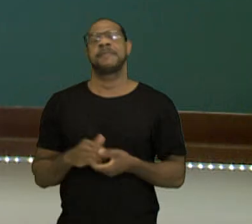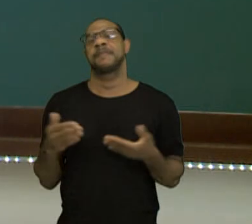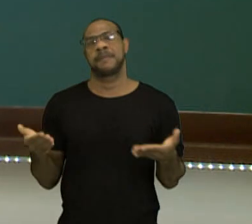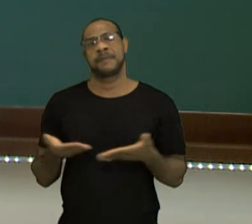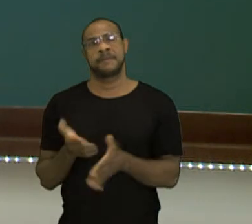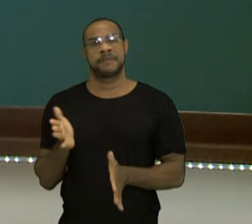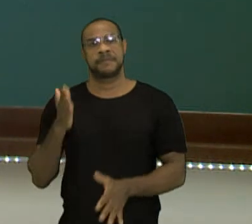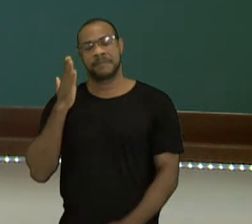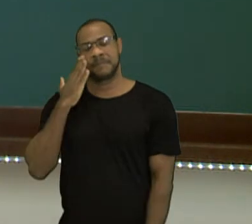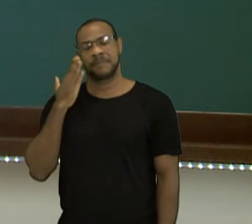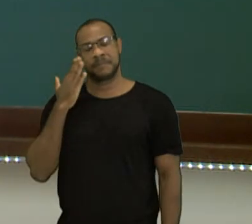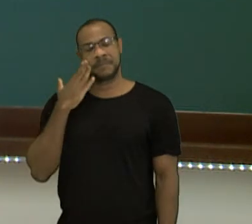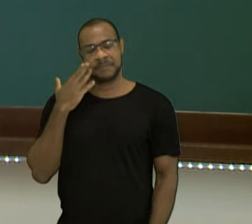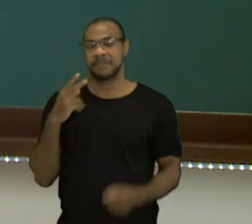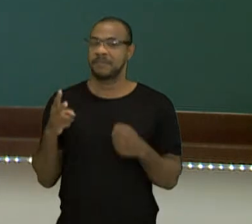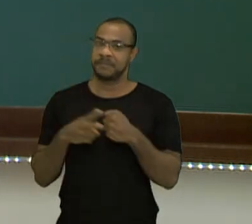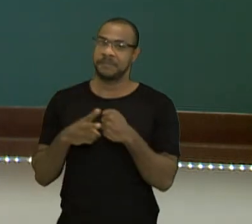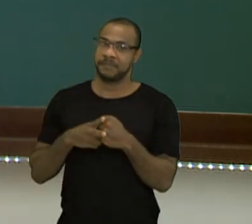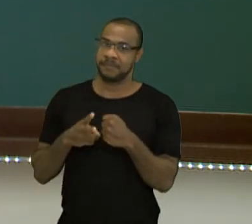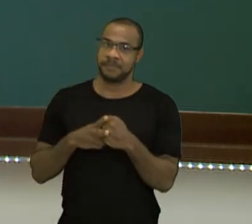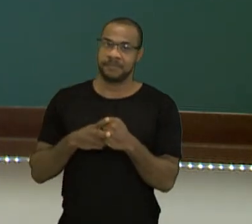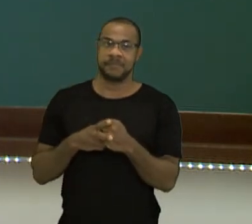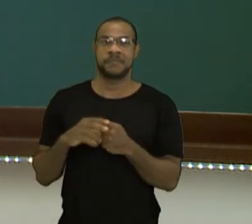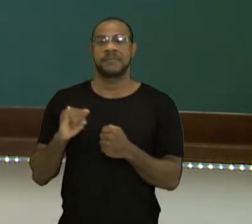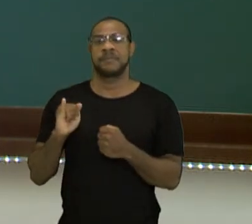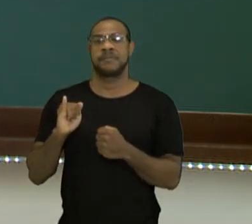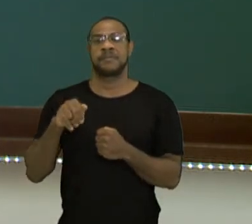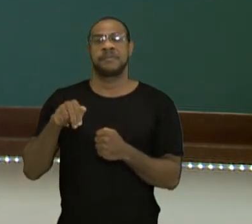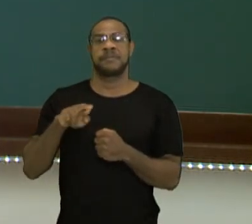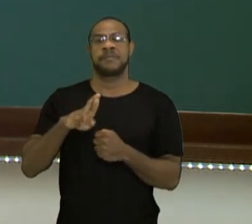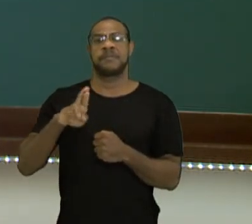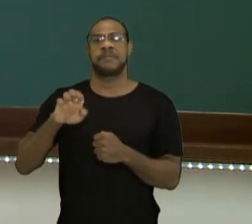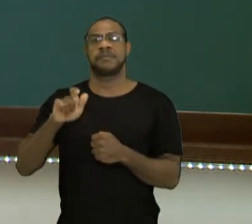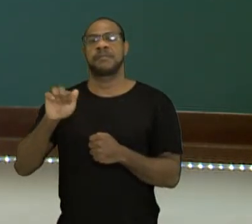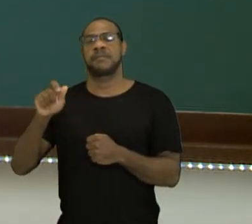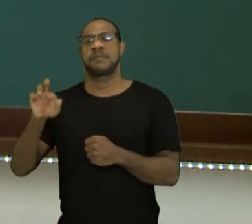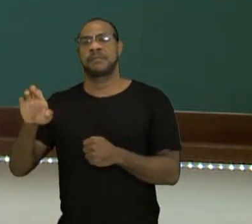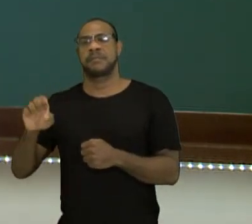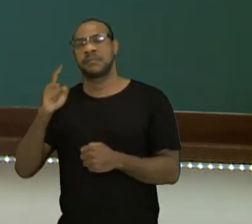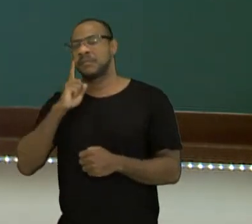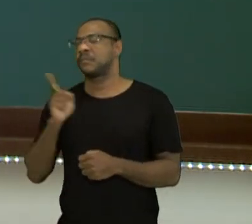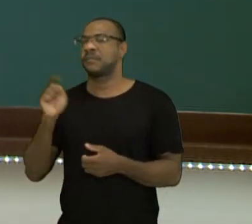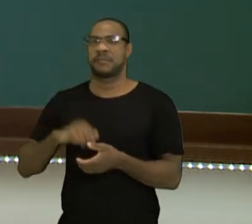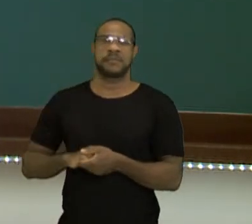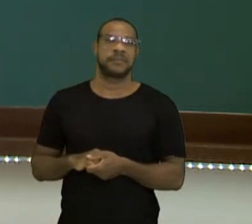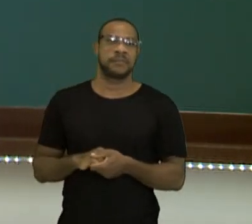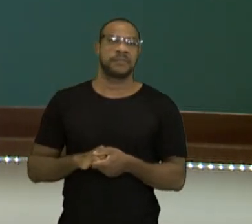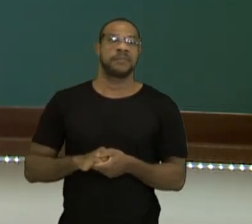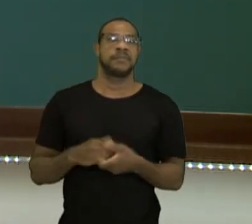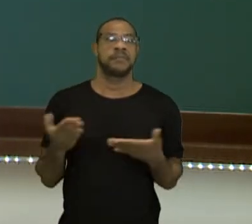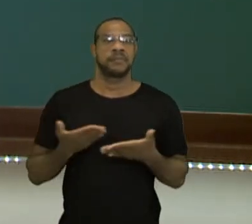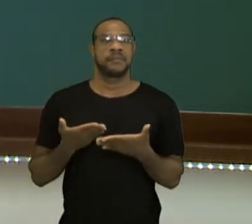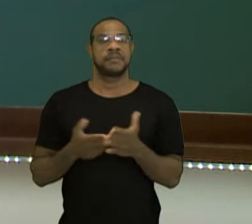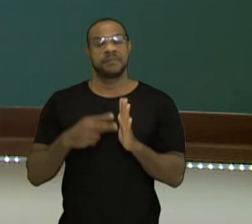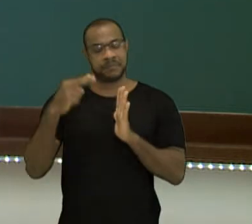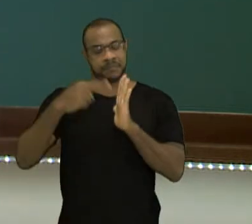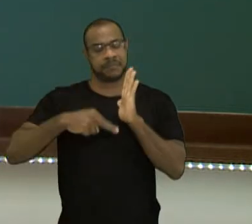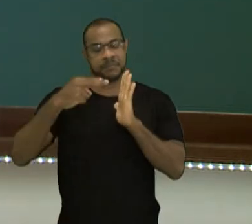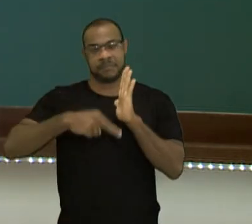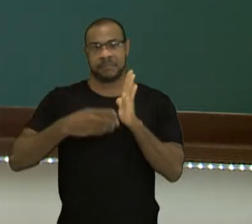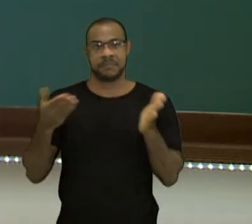sabemos os verbos irregulares, vamos a hacer uma atividade. Para dar sequência à leitura do poema Instantes, releña